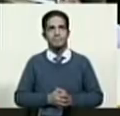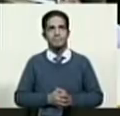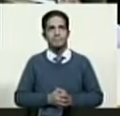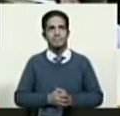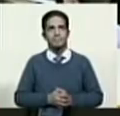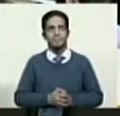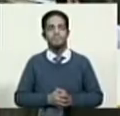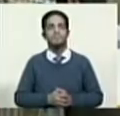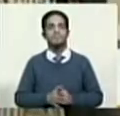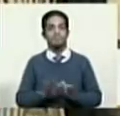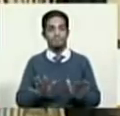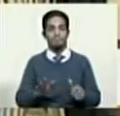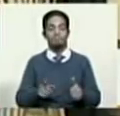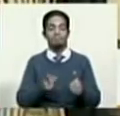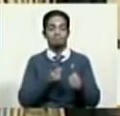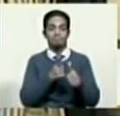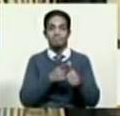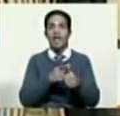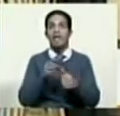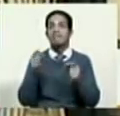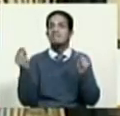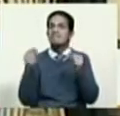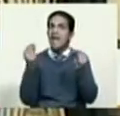El diálogo tiene que ser con agenda abierta.